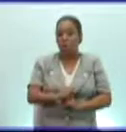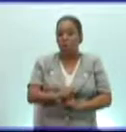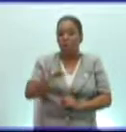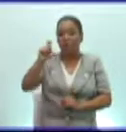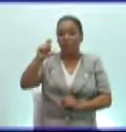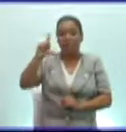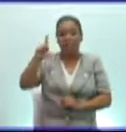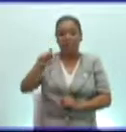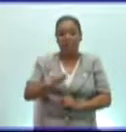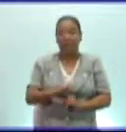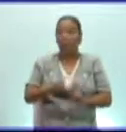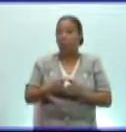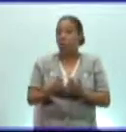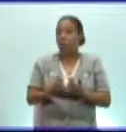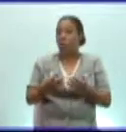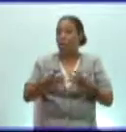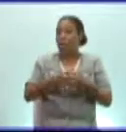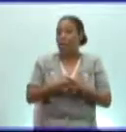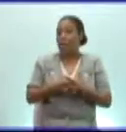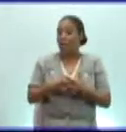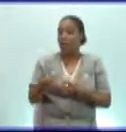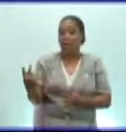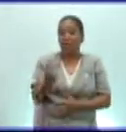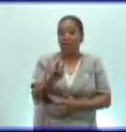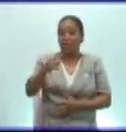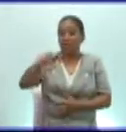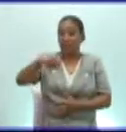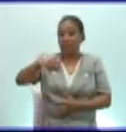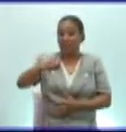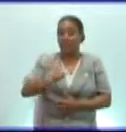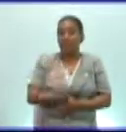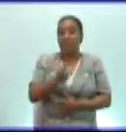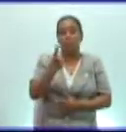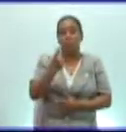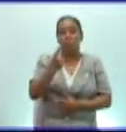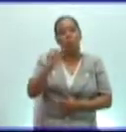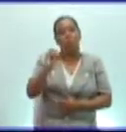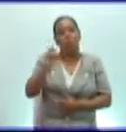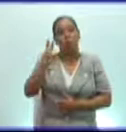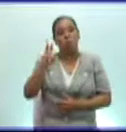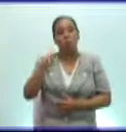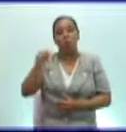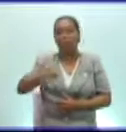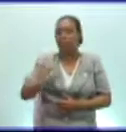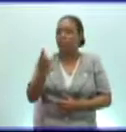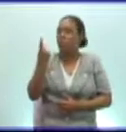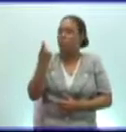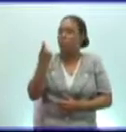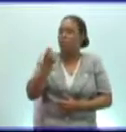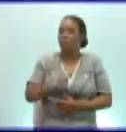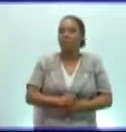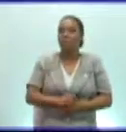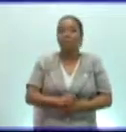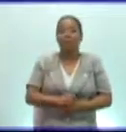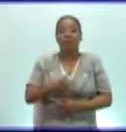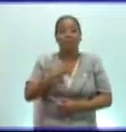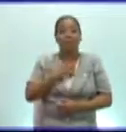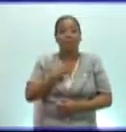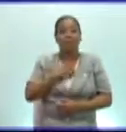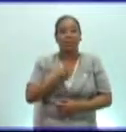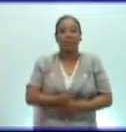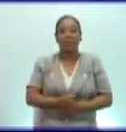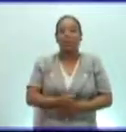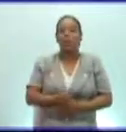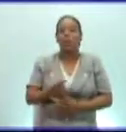relación en esta sal es 1:2, y esto nos va a hacer falta tenerlo en cuenta para